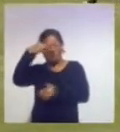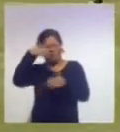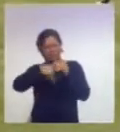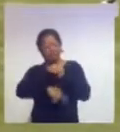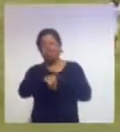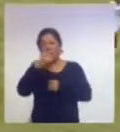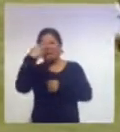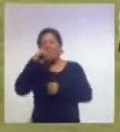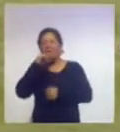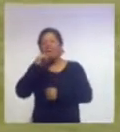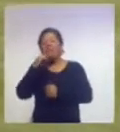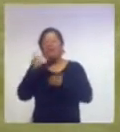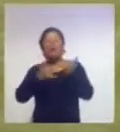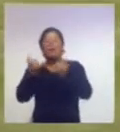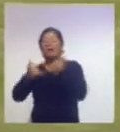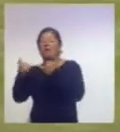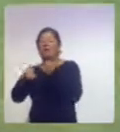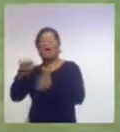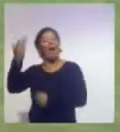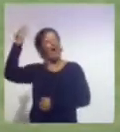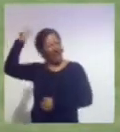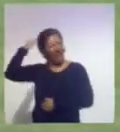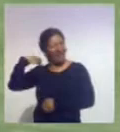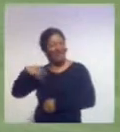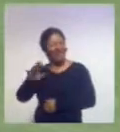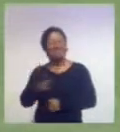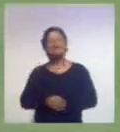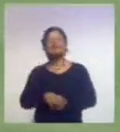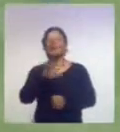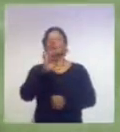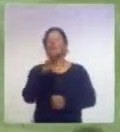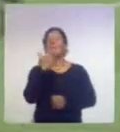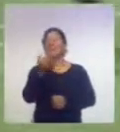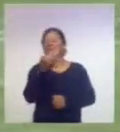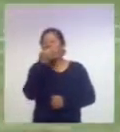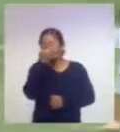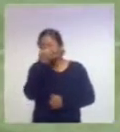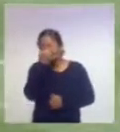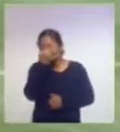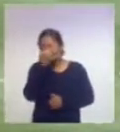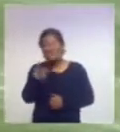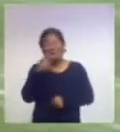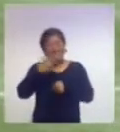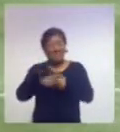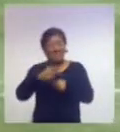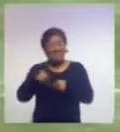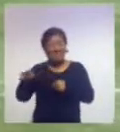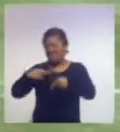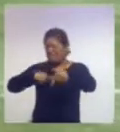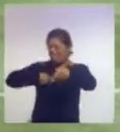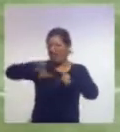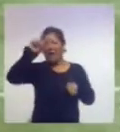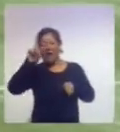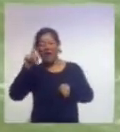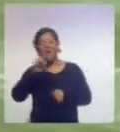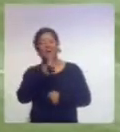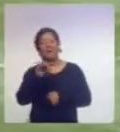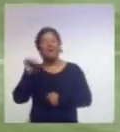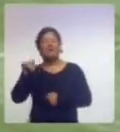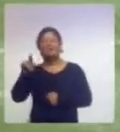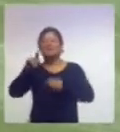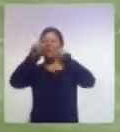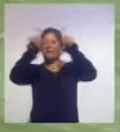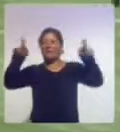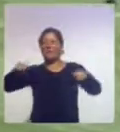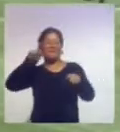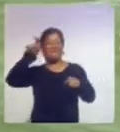dejarlos hacer el juego vistoso de los duelos anteriores. En 45 minutos, las más peligrosas fueron disparo de Ricardo Martínez que pegó en el travesaño